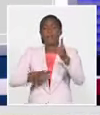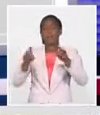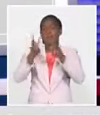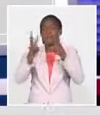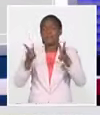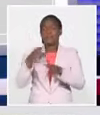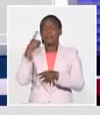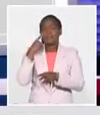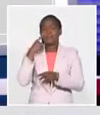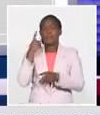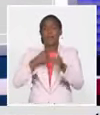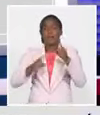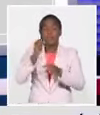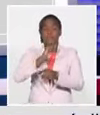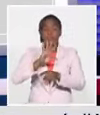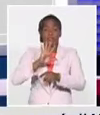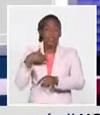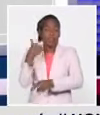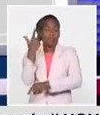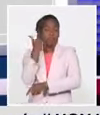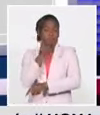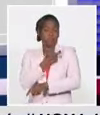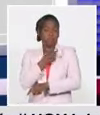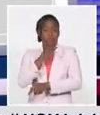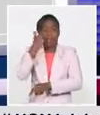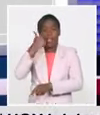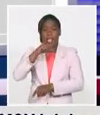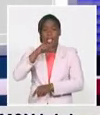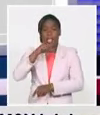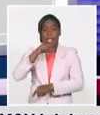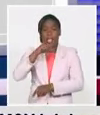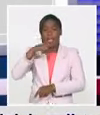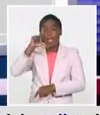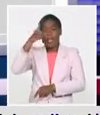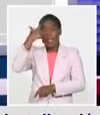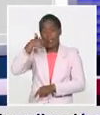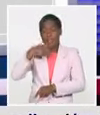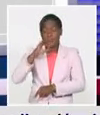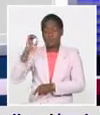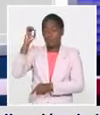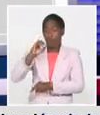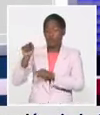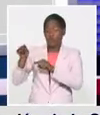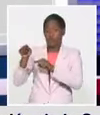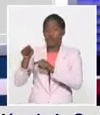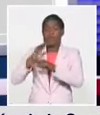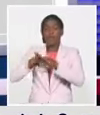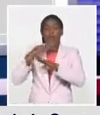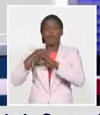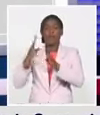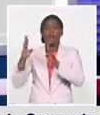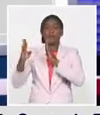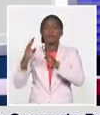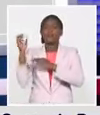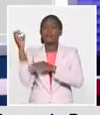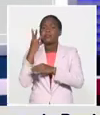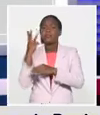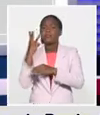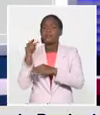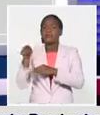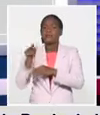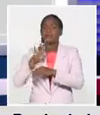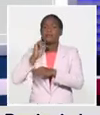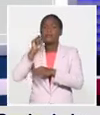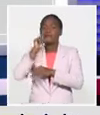han vacunado con Abdala, nuestra Abdala después de la fase 3, después que concluya la